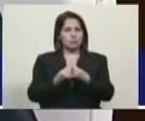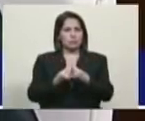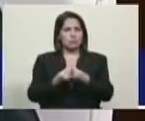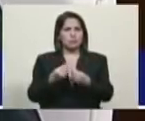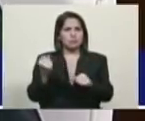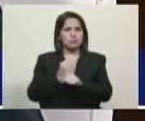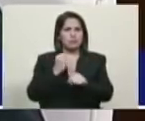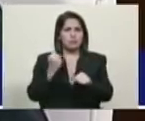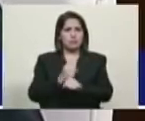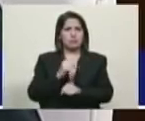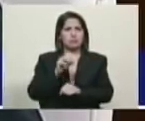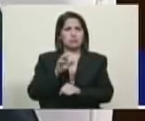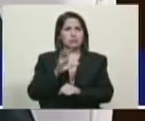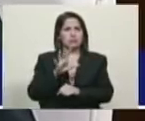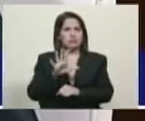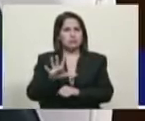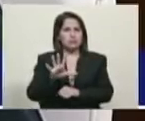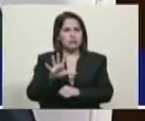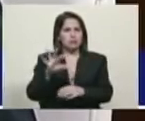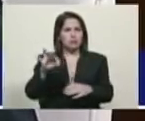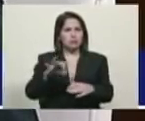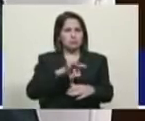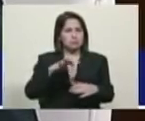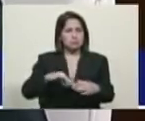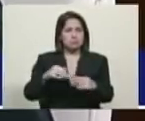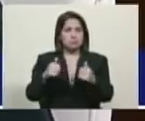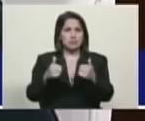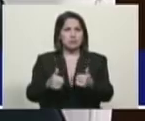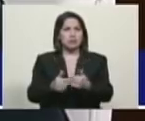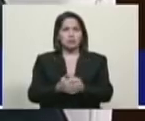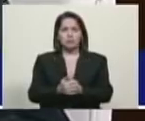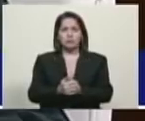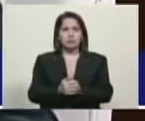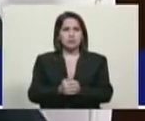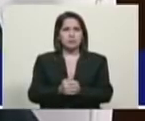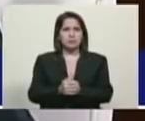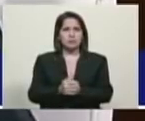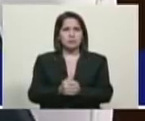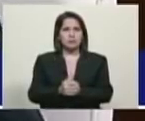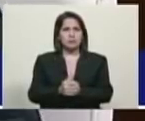las cuales 5 salieron muy, muy exitosas. Las variedades